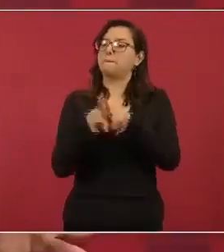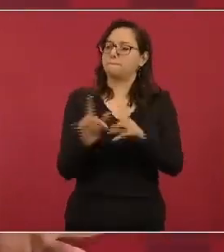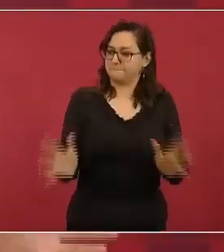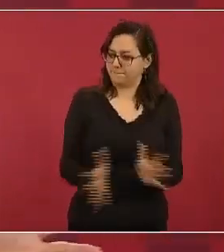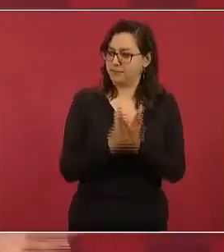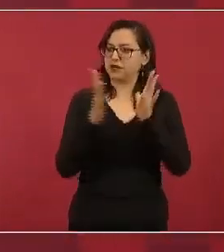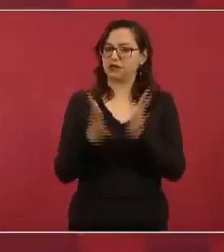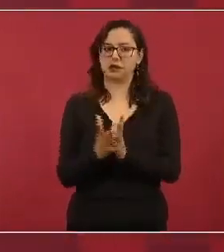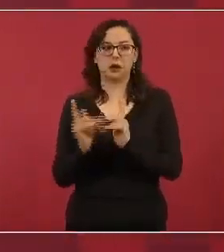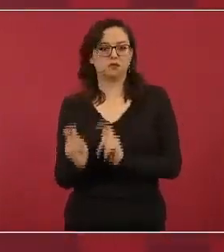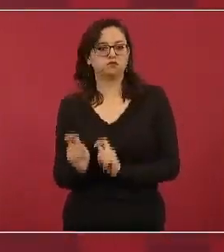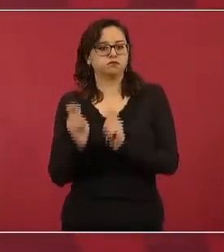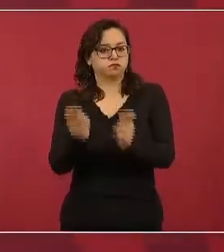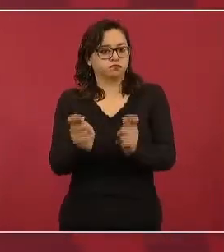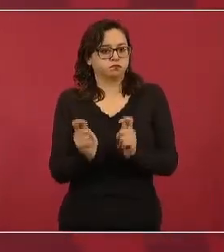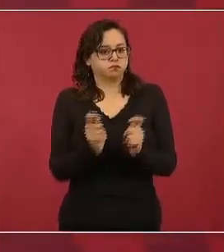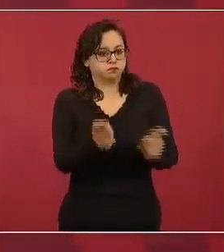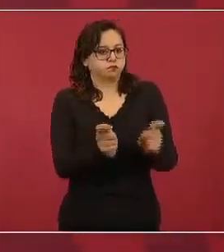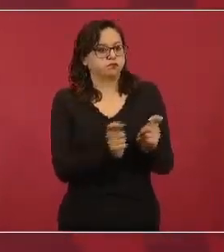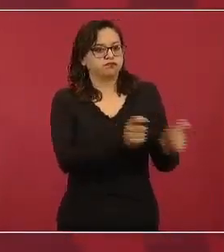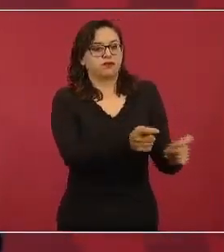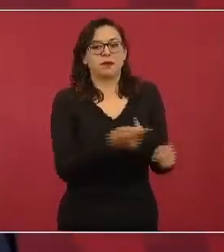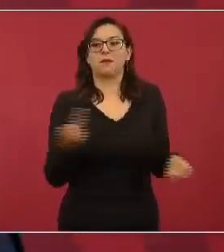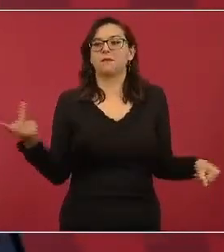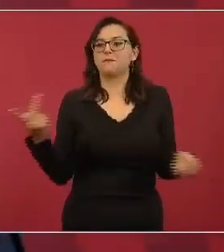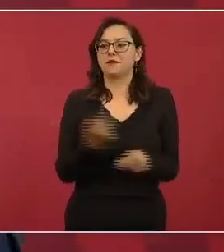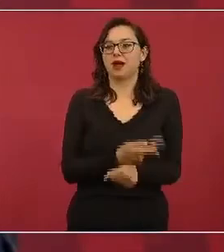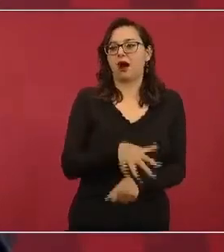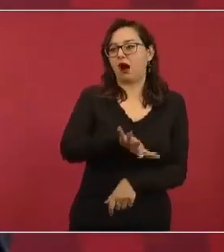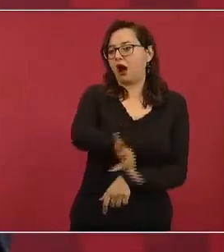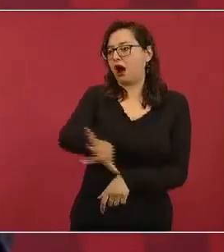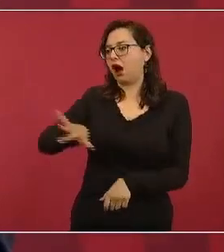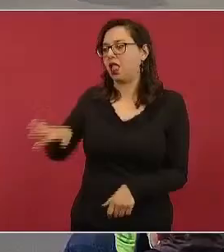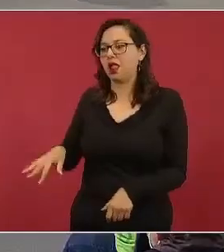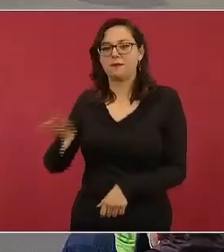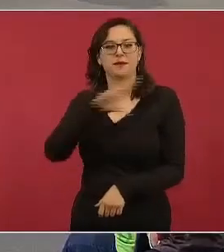Entonces, se crearon los monopolios privados,